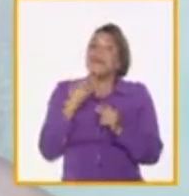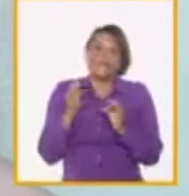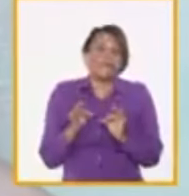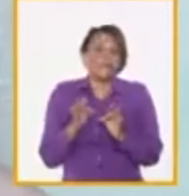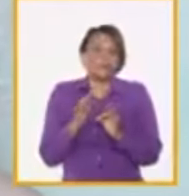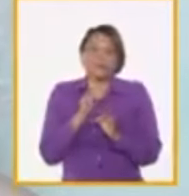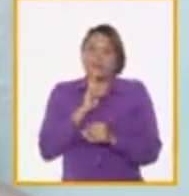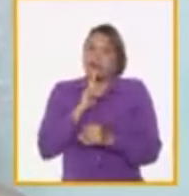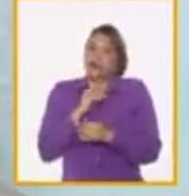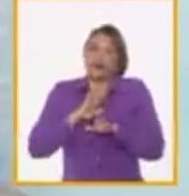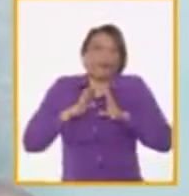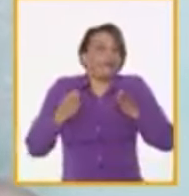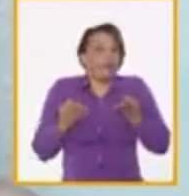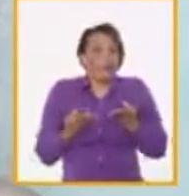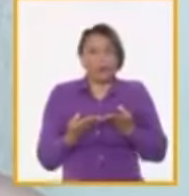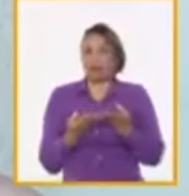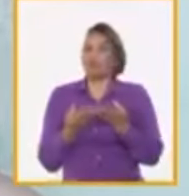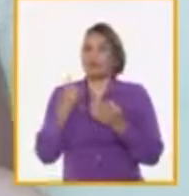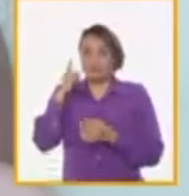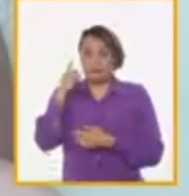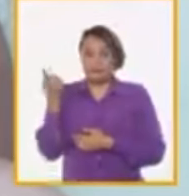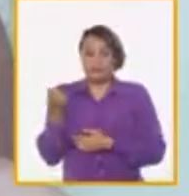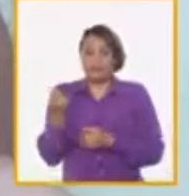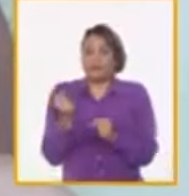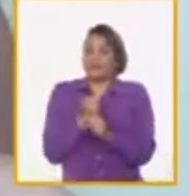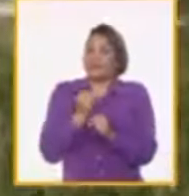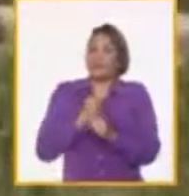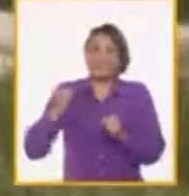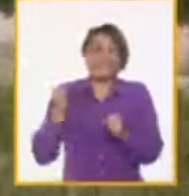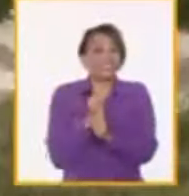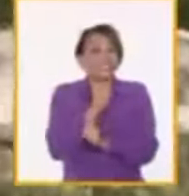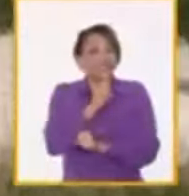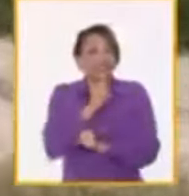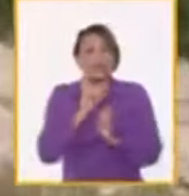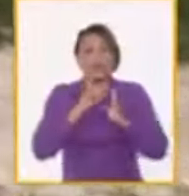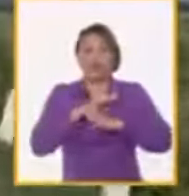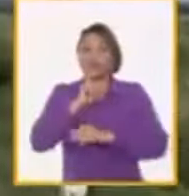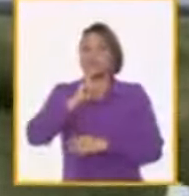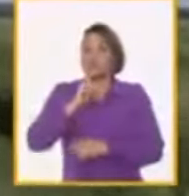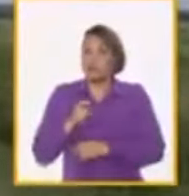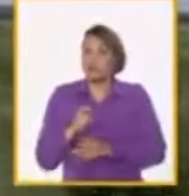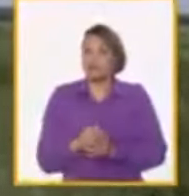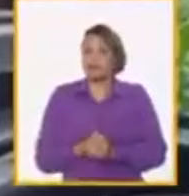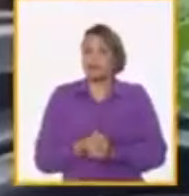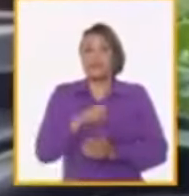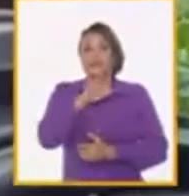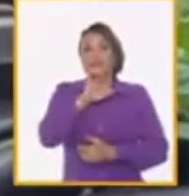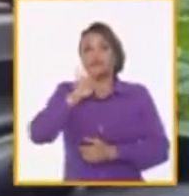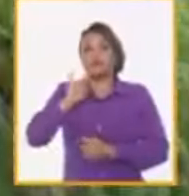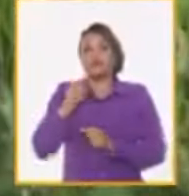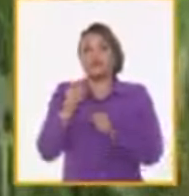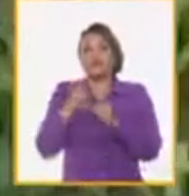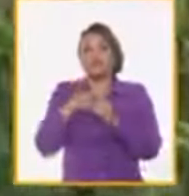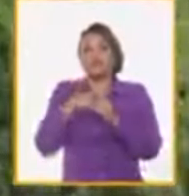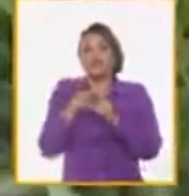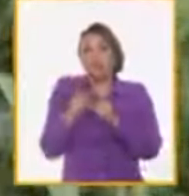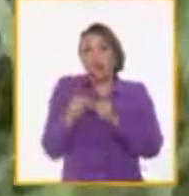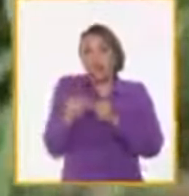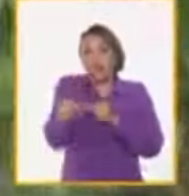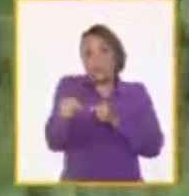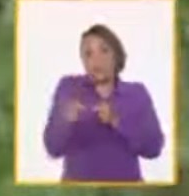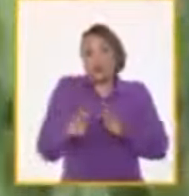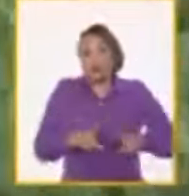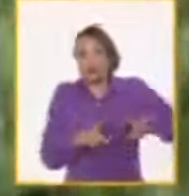todo. Imagínate pasar tanto trabajo con el agua, no es fácil. A 59 kilómetros de allí, una bomba sumergida en el